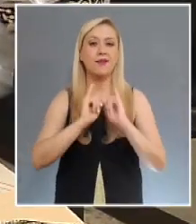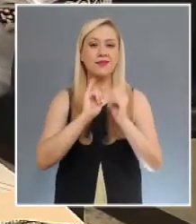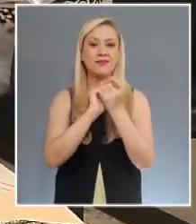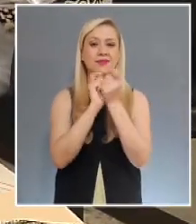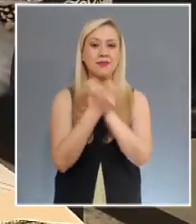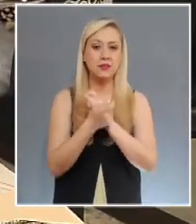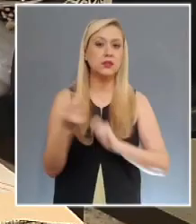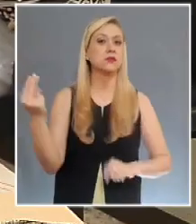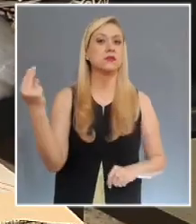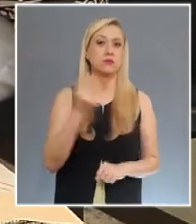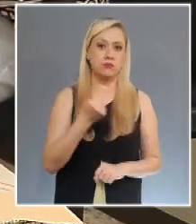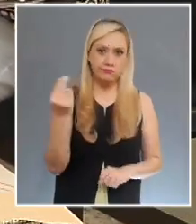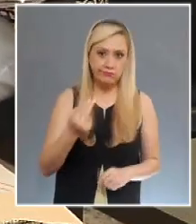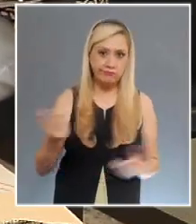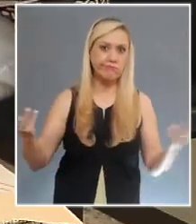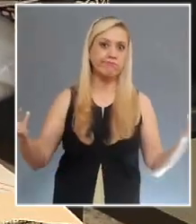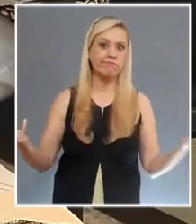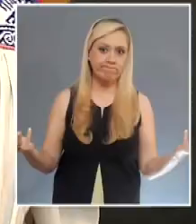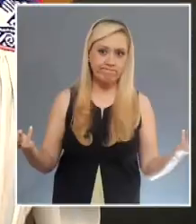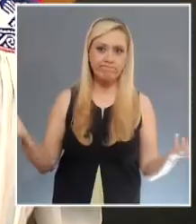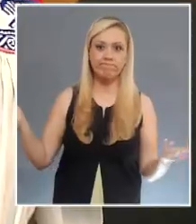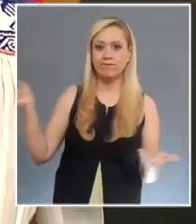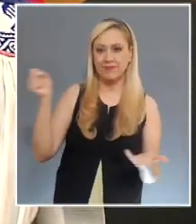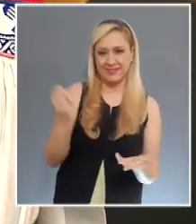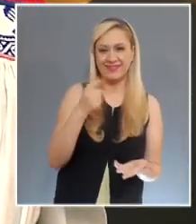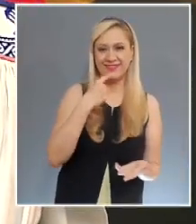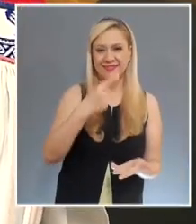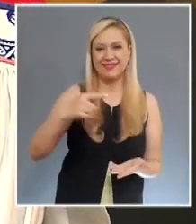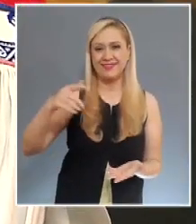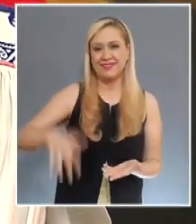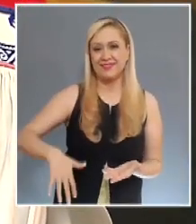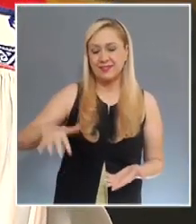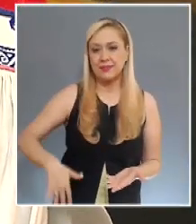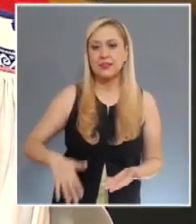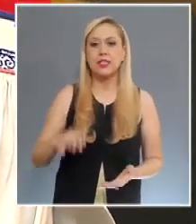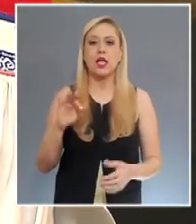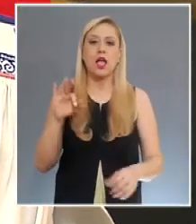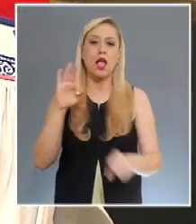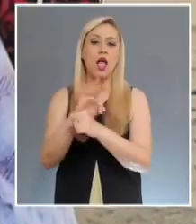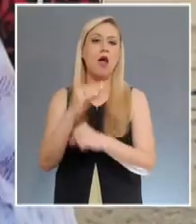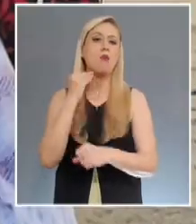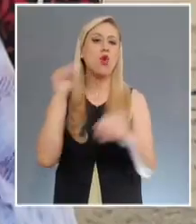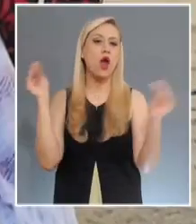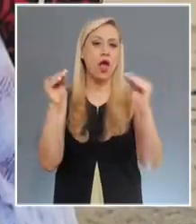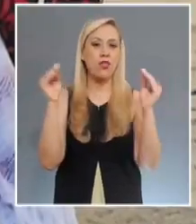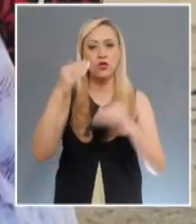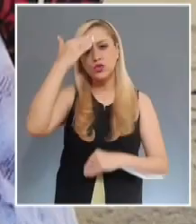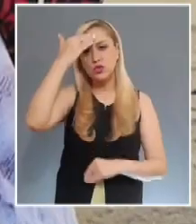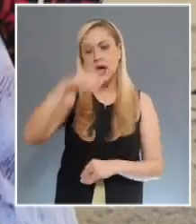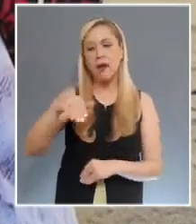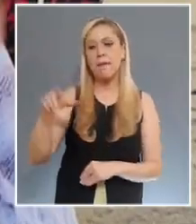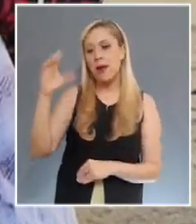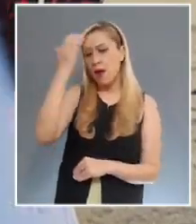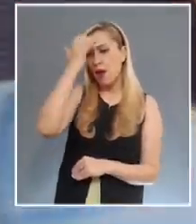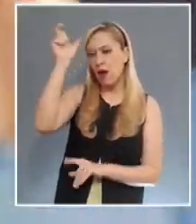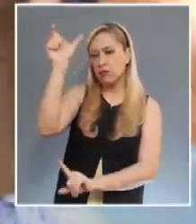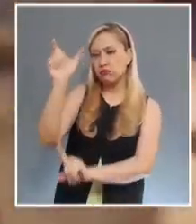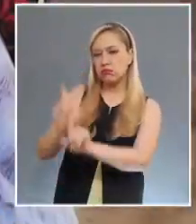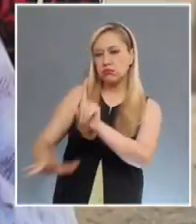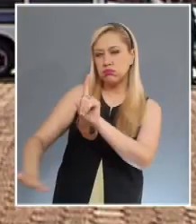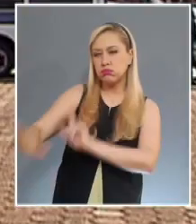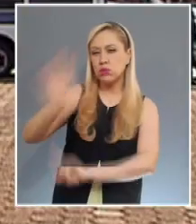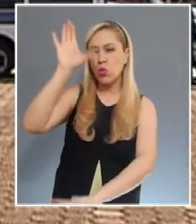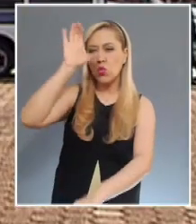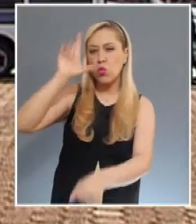deberá ser asistido por un intérprete o defensor que conozca su lengua y cultura poder informativo